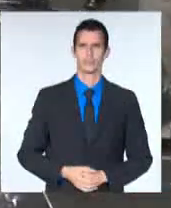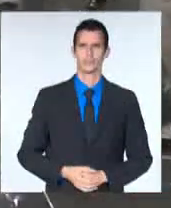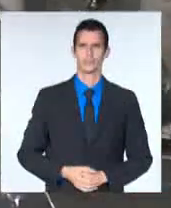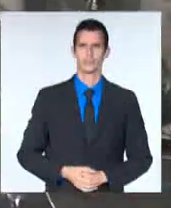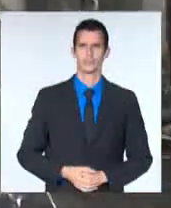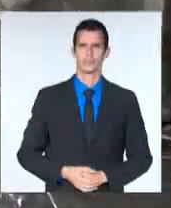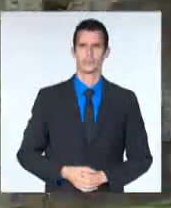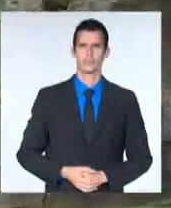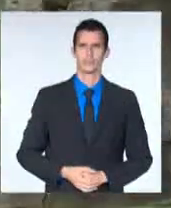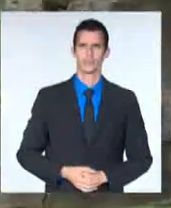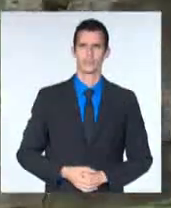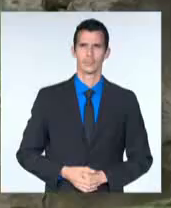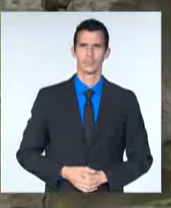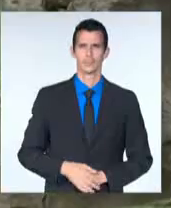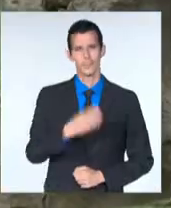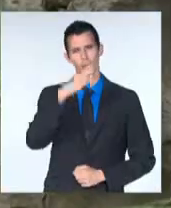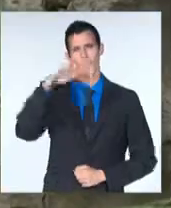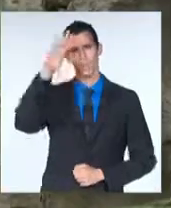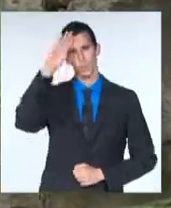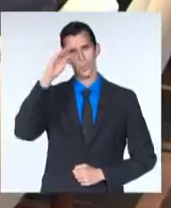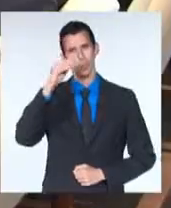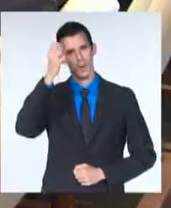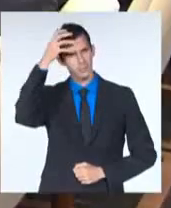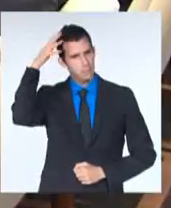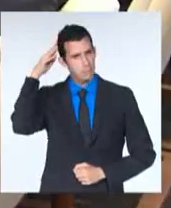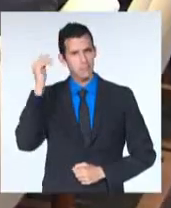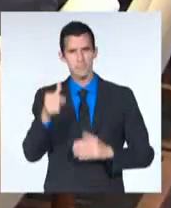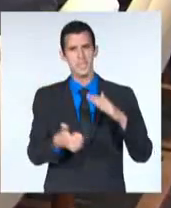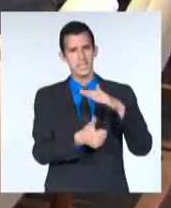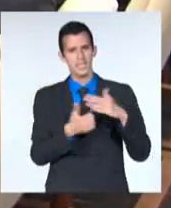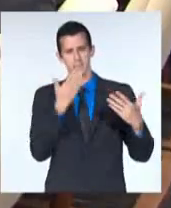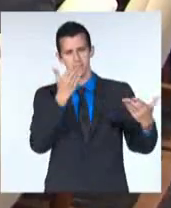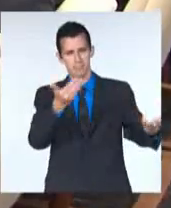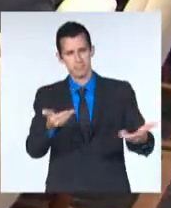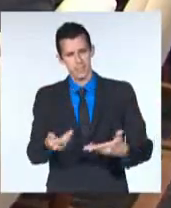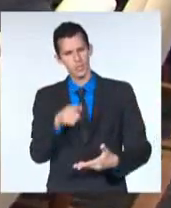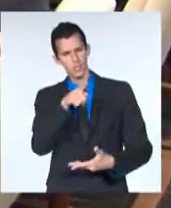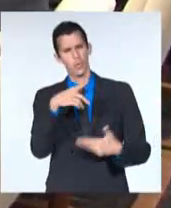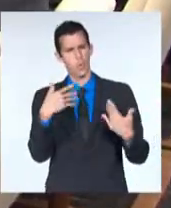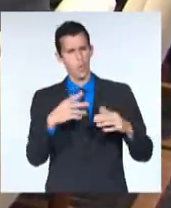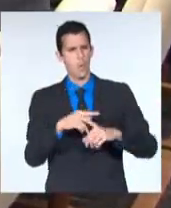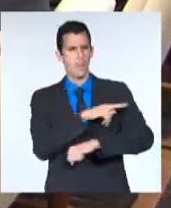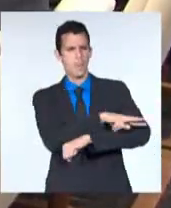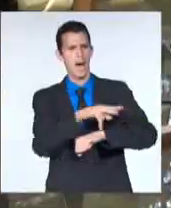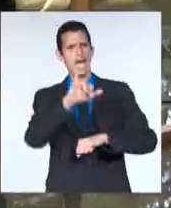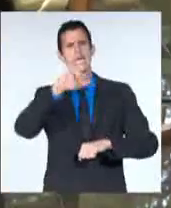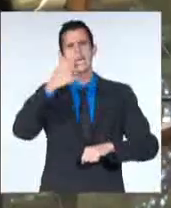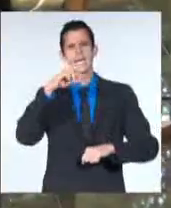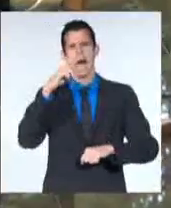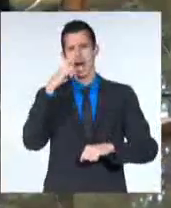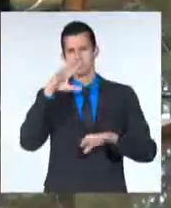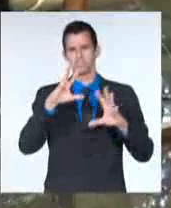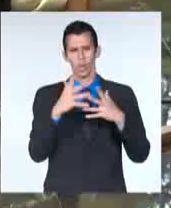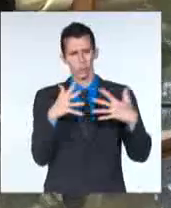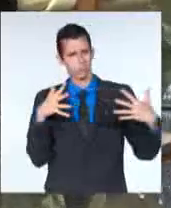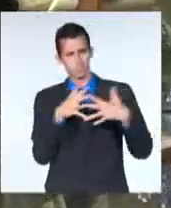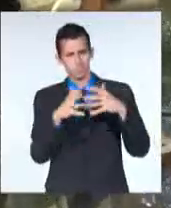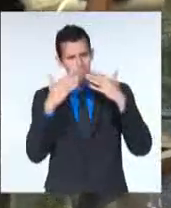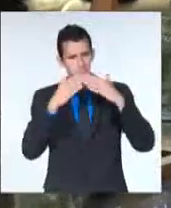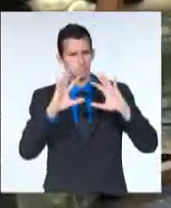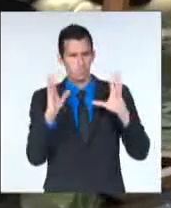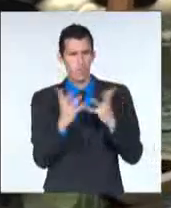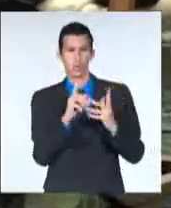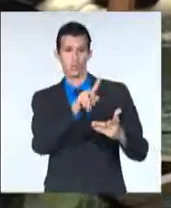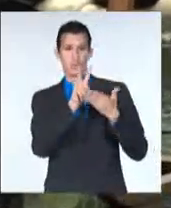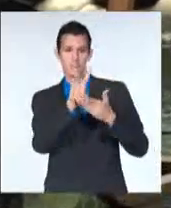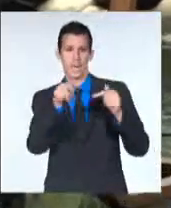expresó su satisfacción por recibir a la delegación iraní y resaltó el excelente estado de las relaciones bilaterales. Y esta visita suya a Cuba